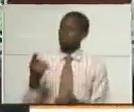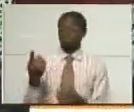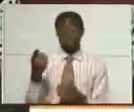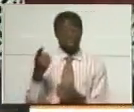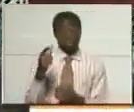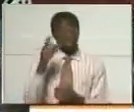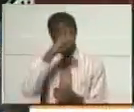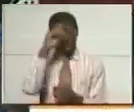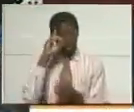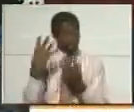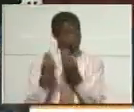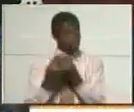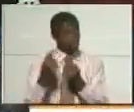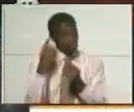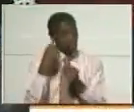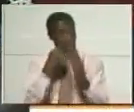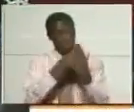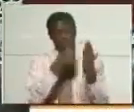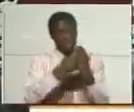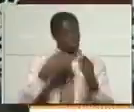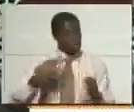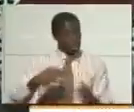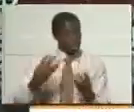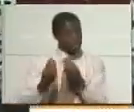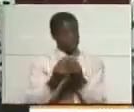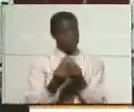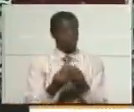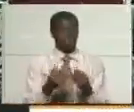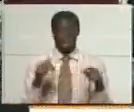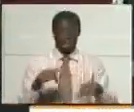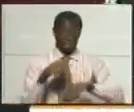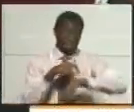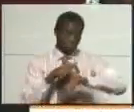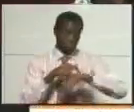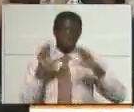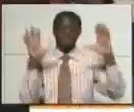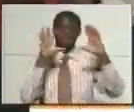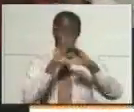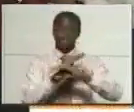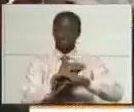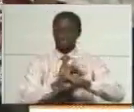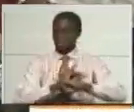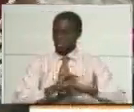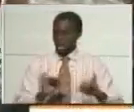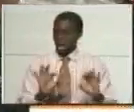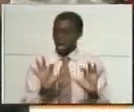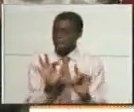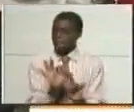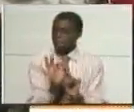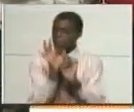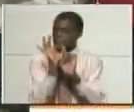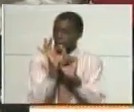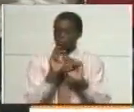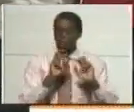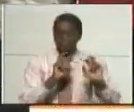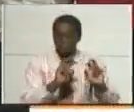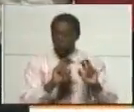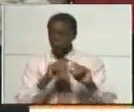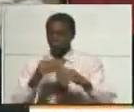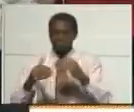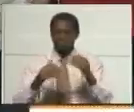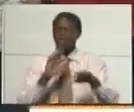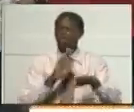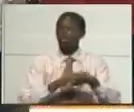Te digo que ahorita en horas de la noche hemos hecho una operación especial porque la